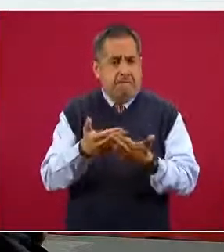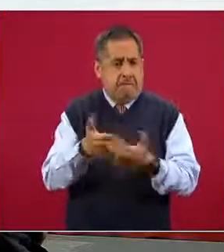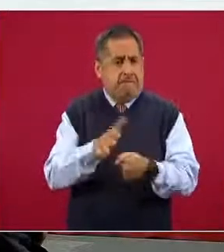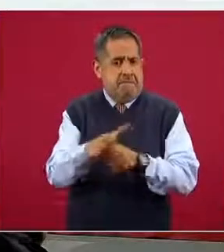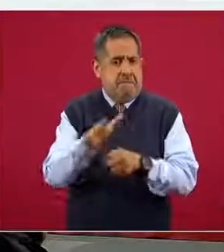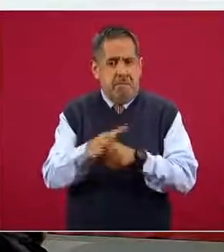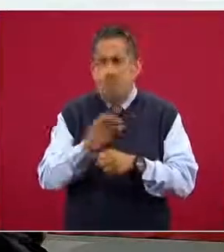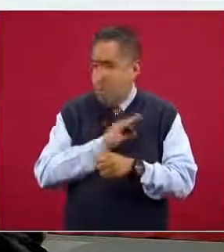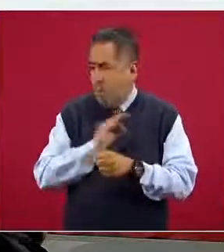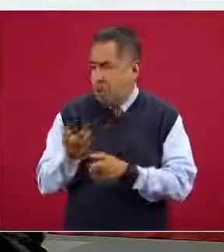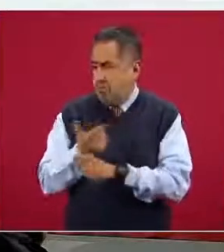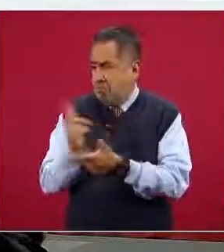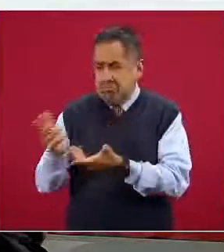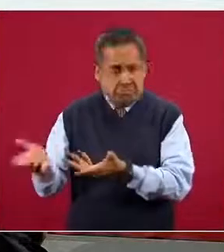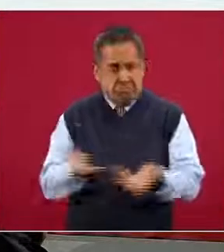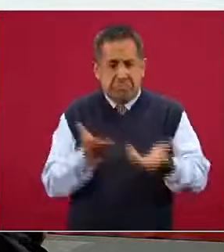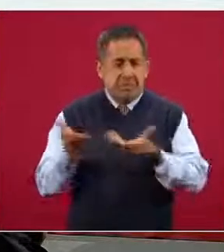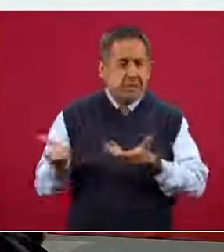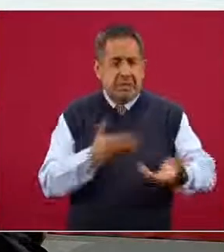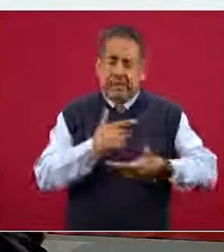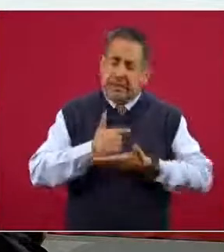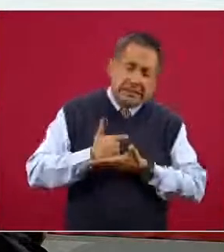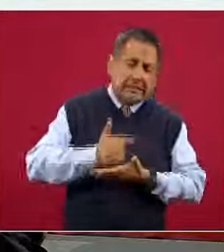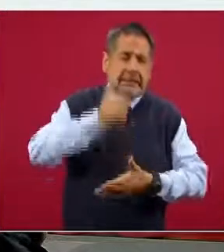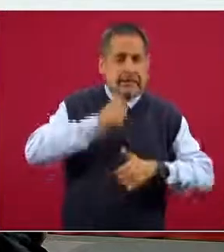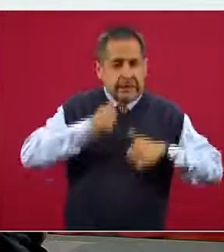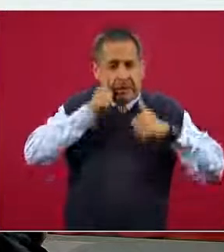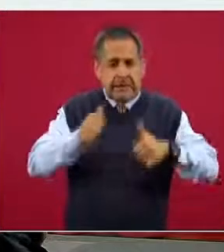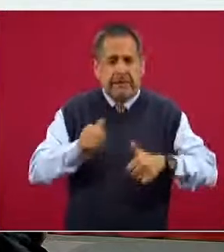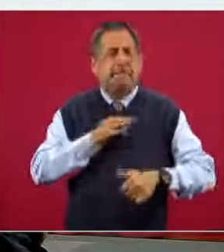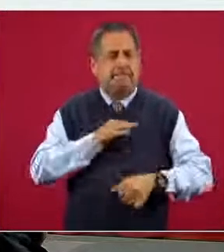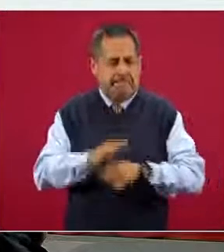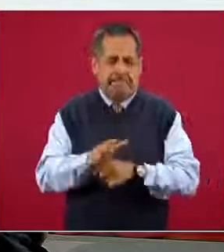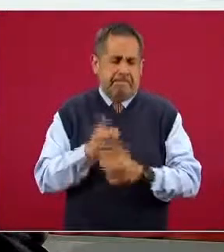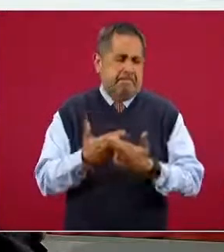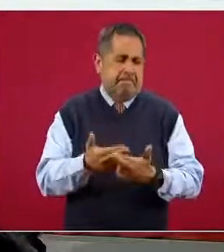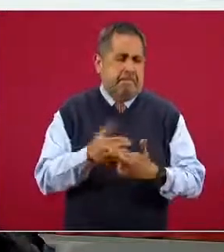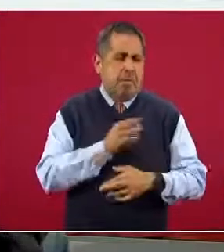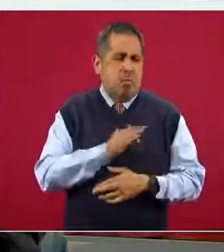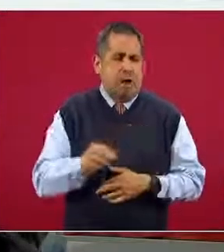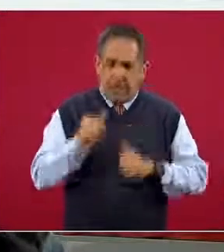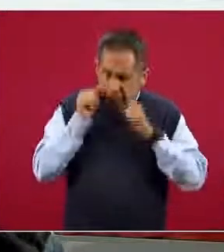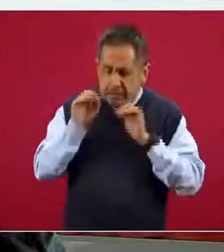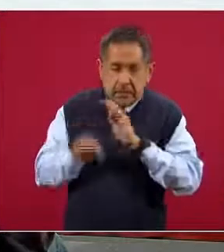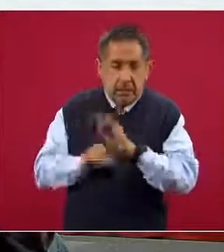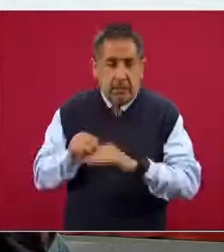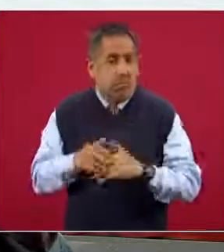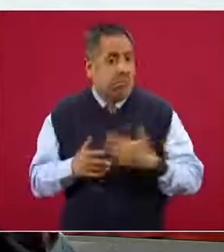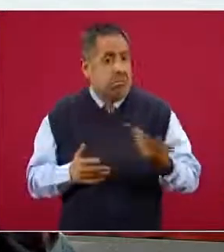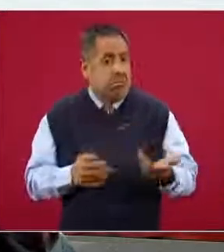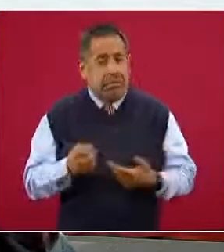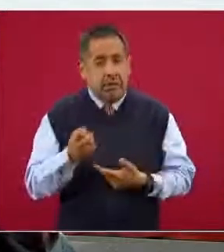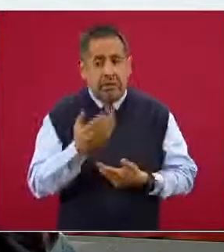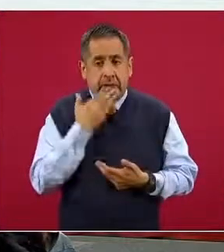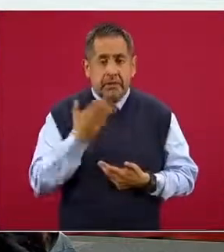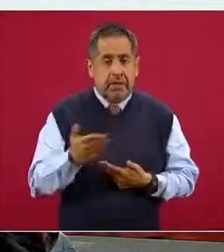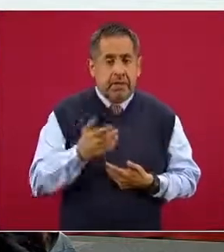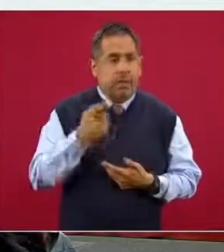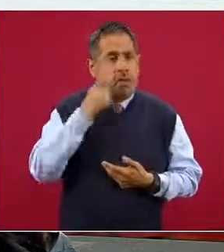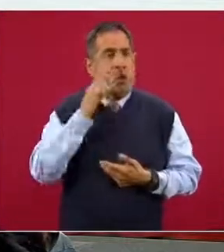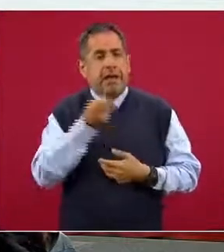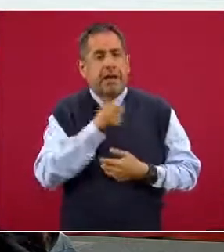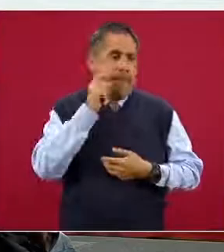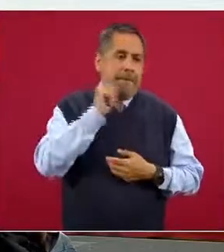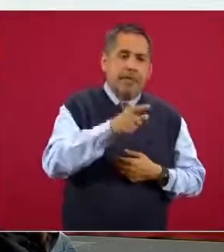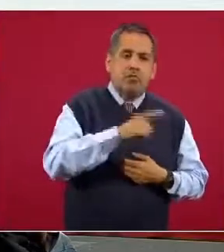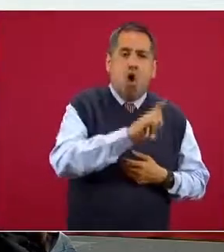disponibilidad en relación a este tipo de camas, y esto, además de ser congruente con la tendencia descendente y